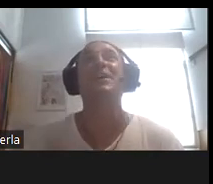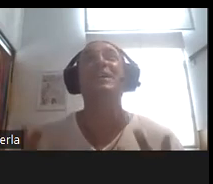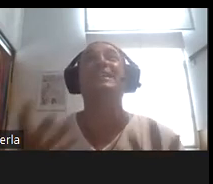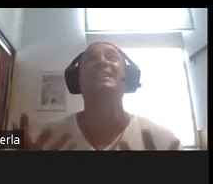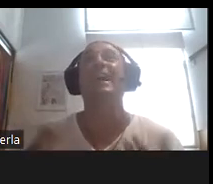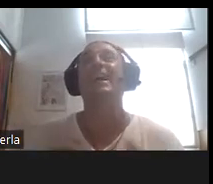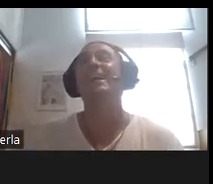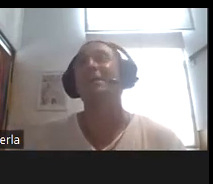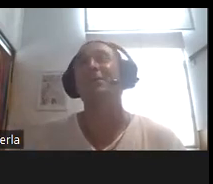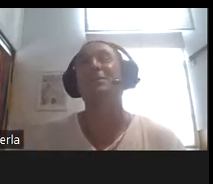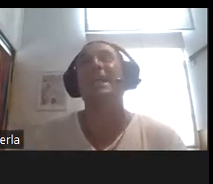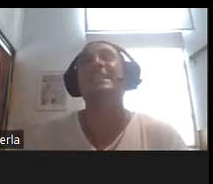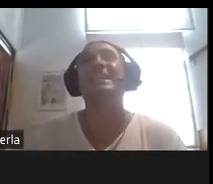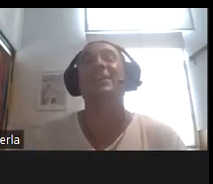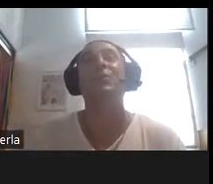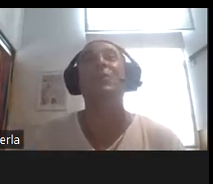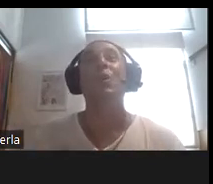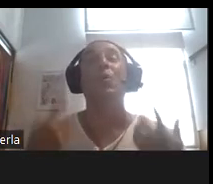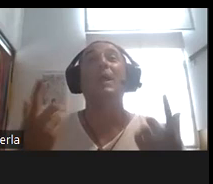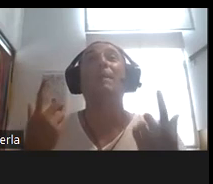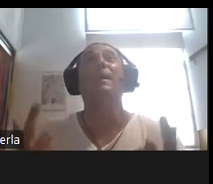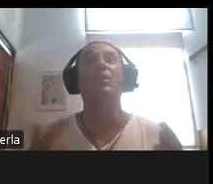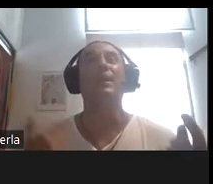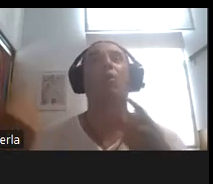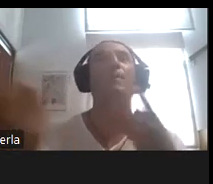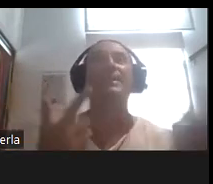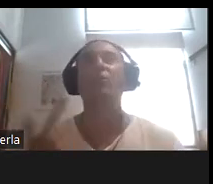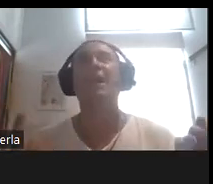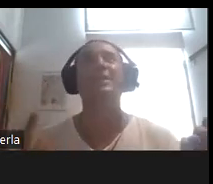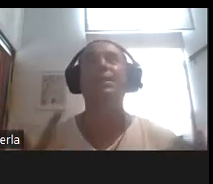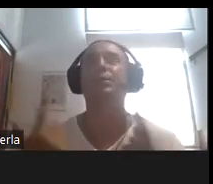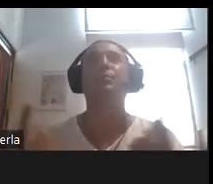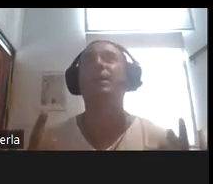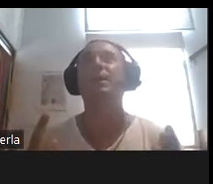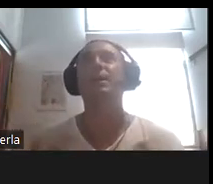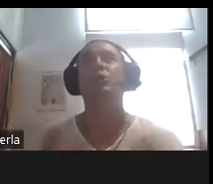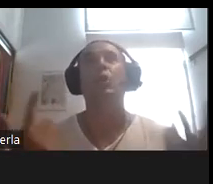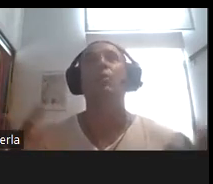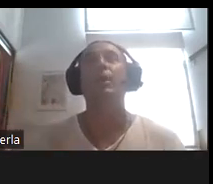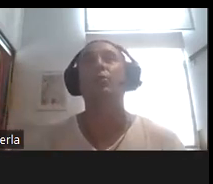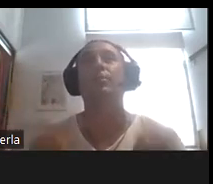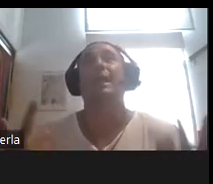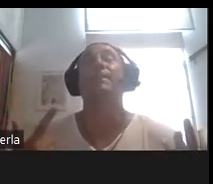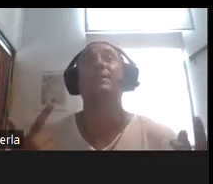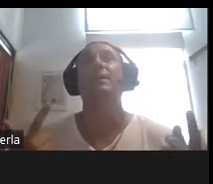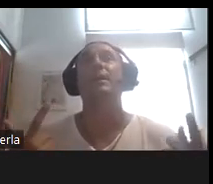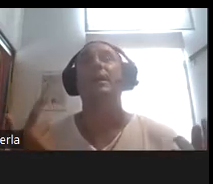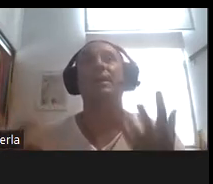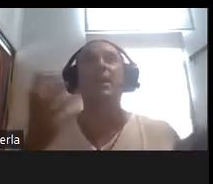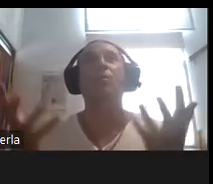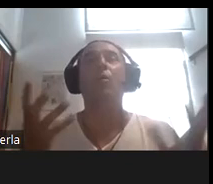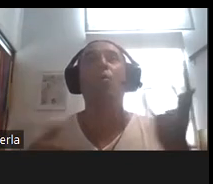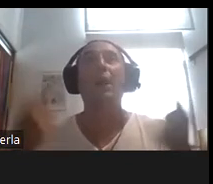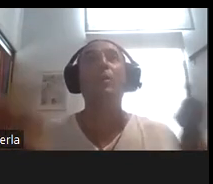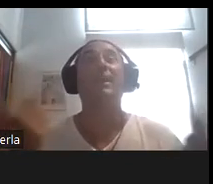lotería, me he ganado en Perú decimos la tinca, ¿no? Un espacio para conversar con gente súper trome, súper capaz, que